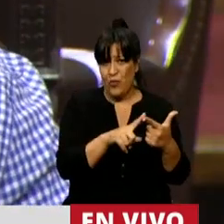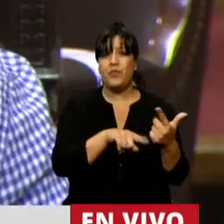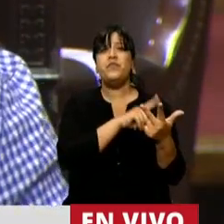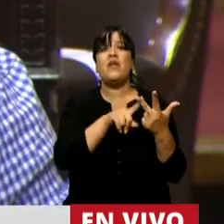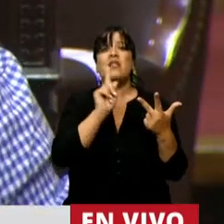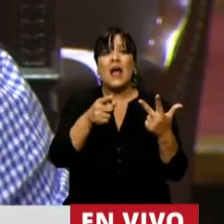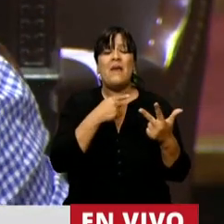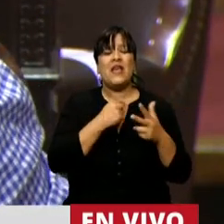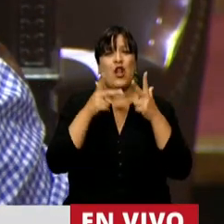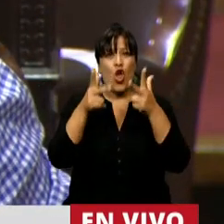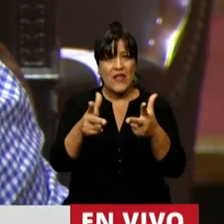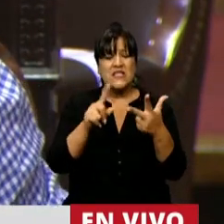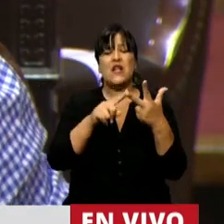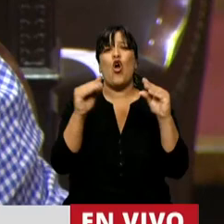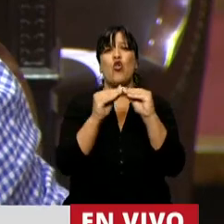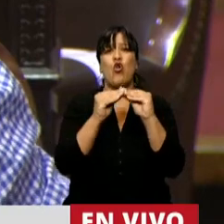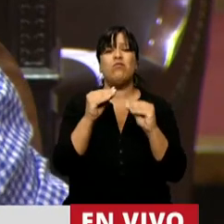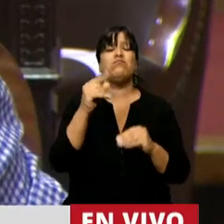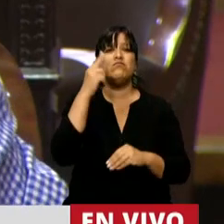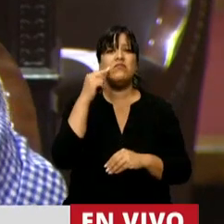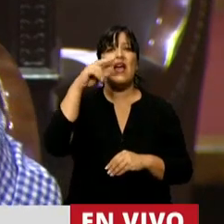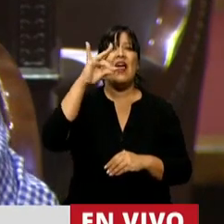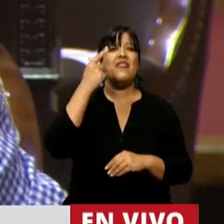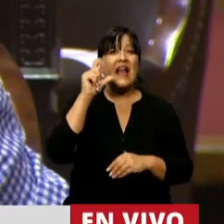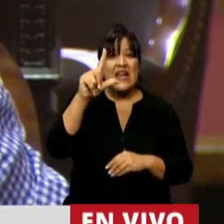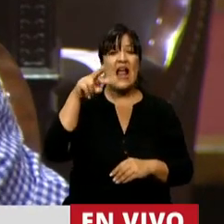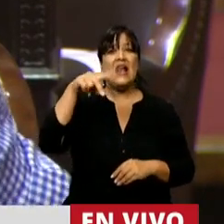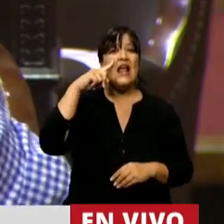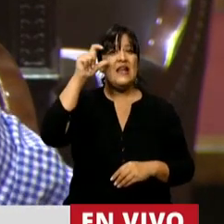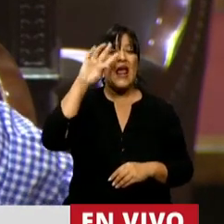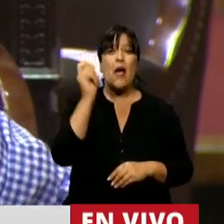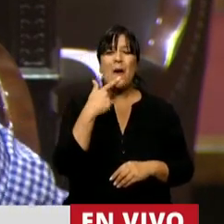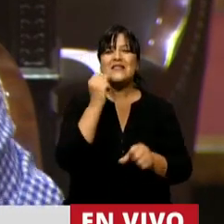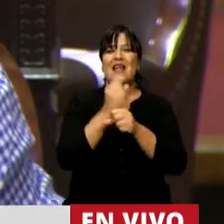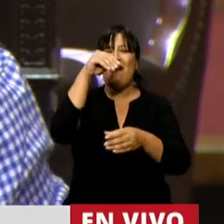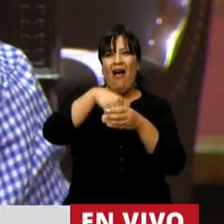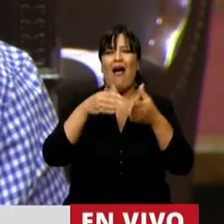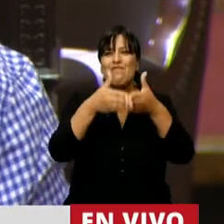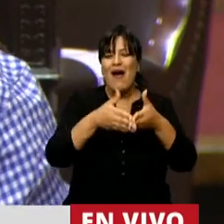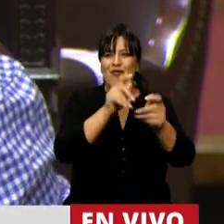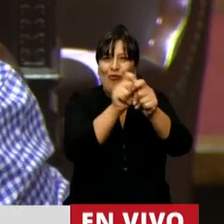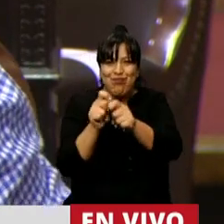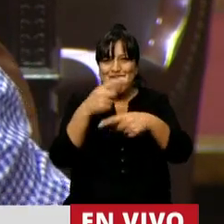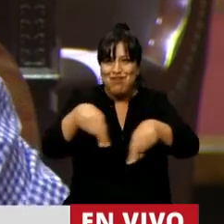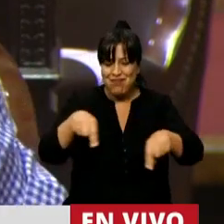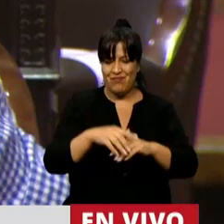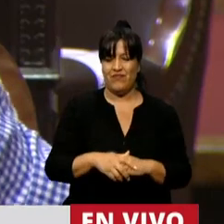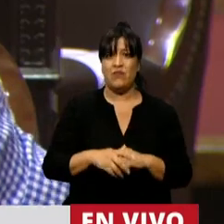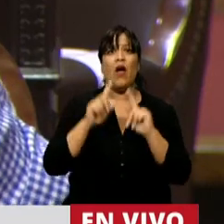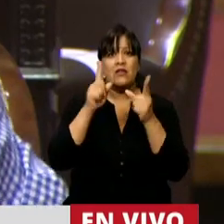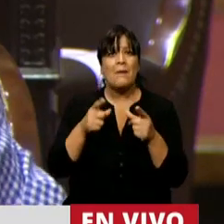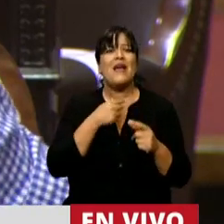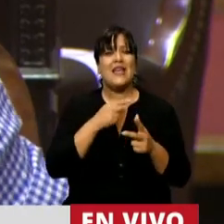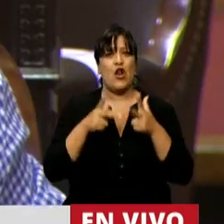destacar al compañero Daniel Nievas, trabajador del astillero Río Santiago. Y para propios extraños